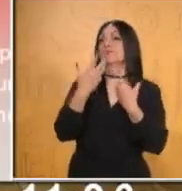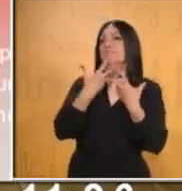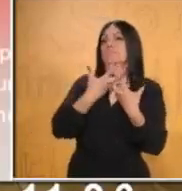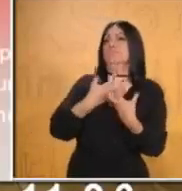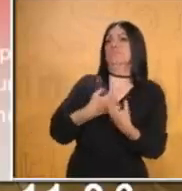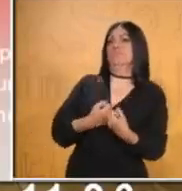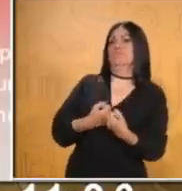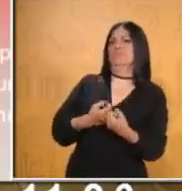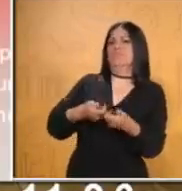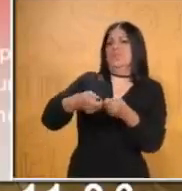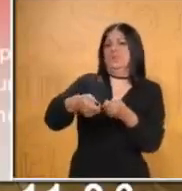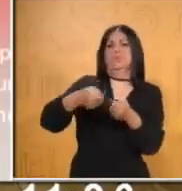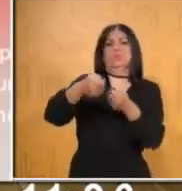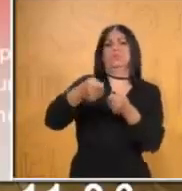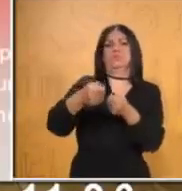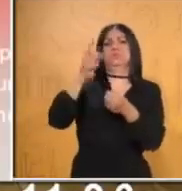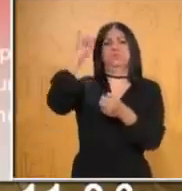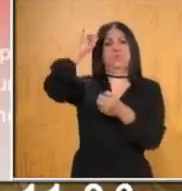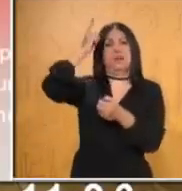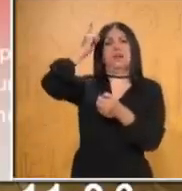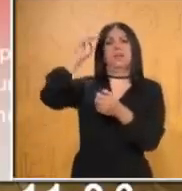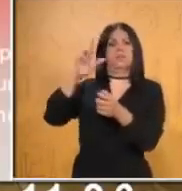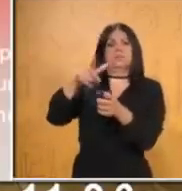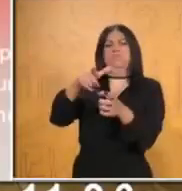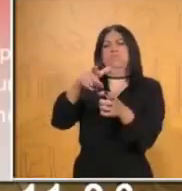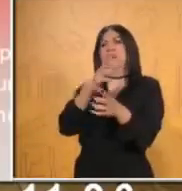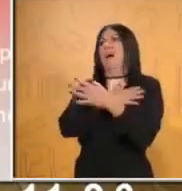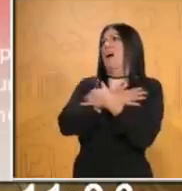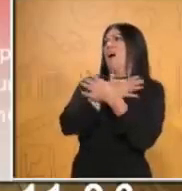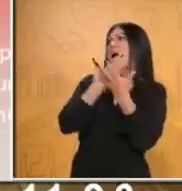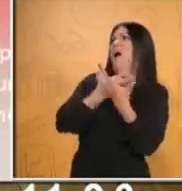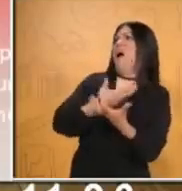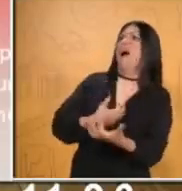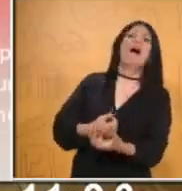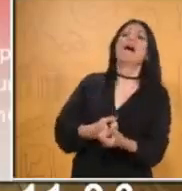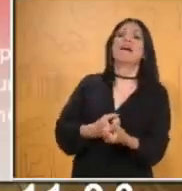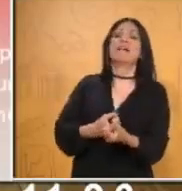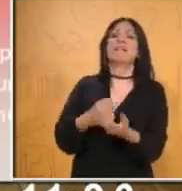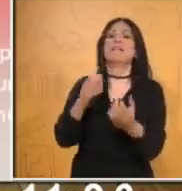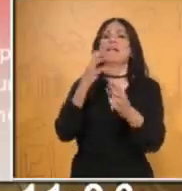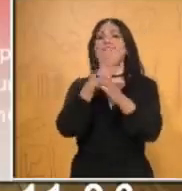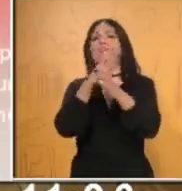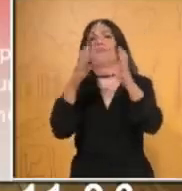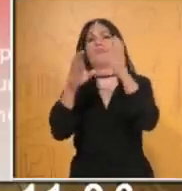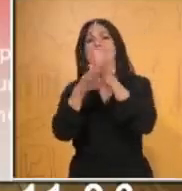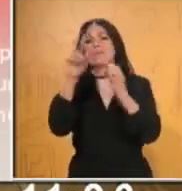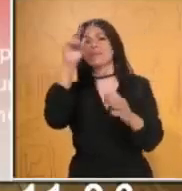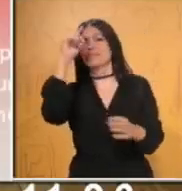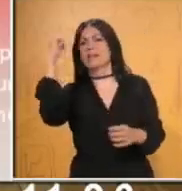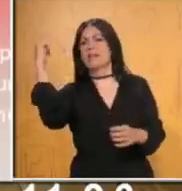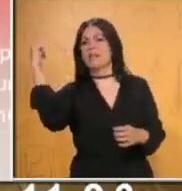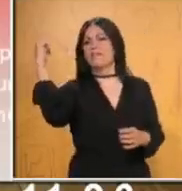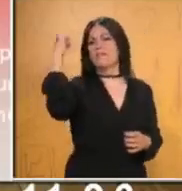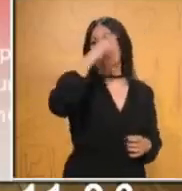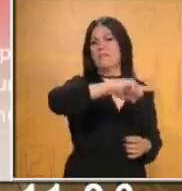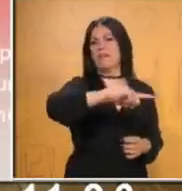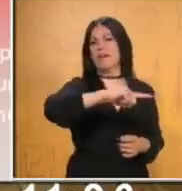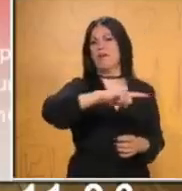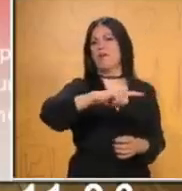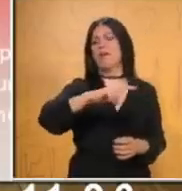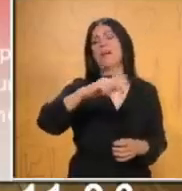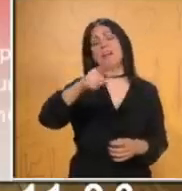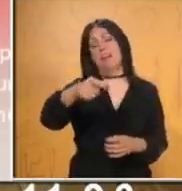carruaje conducido por caballos. Scrooge se ve en este futuro que él ha